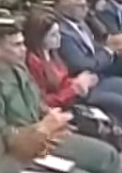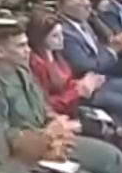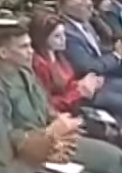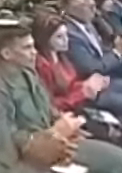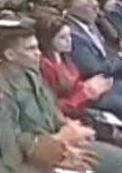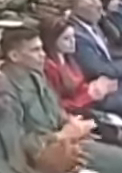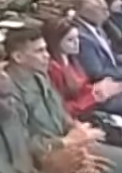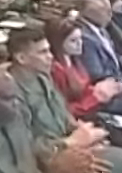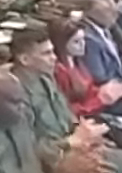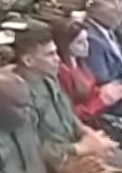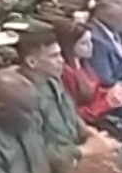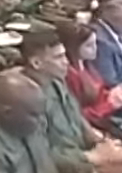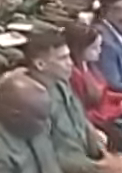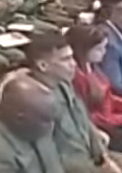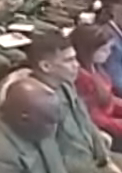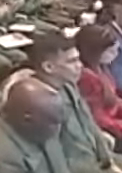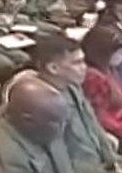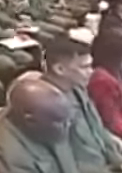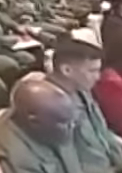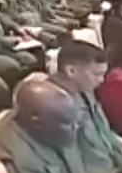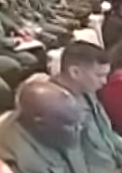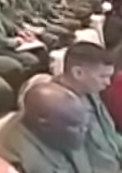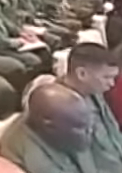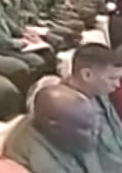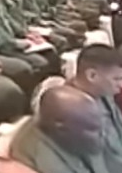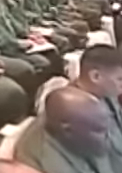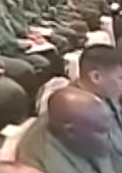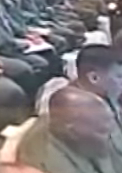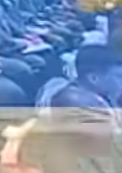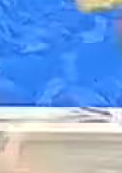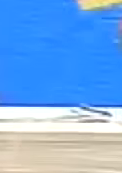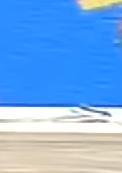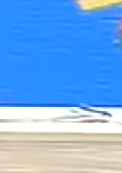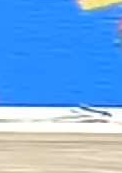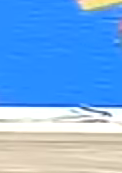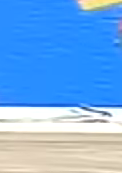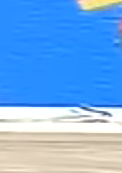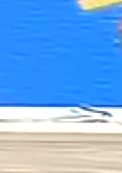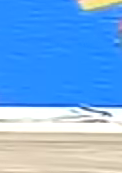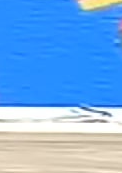momentos históricos que hemos